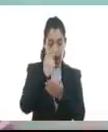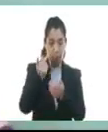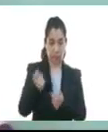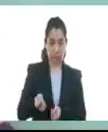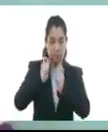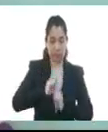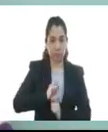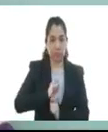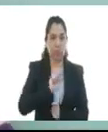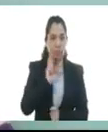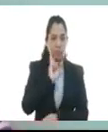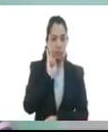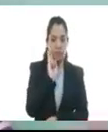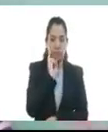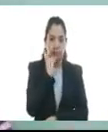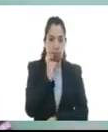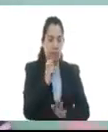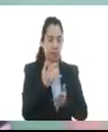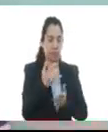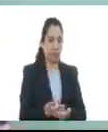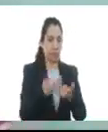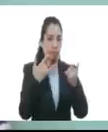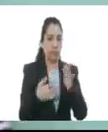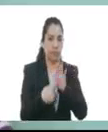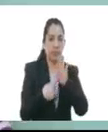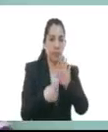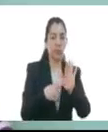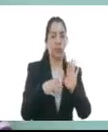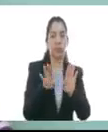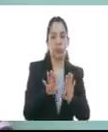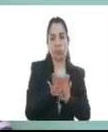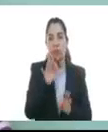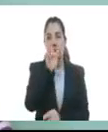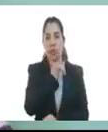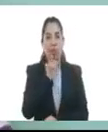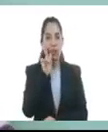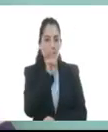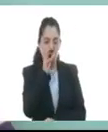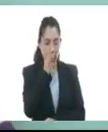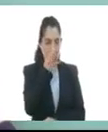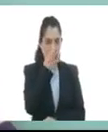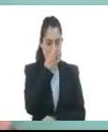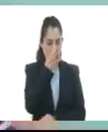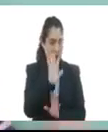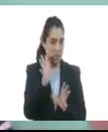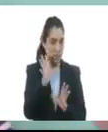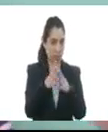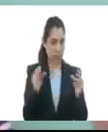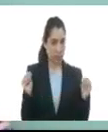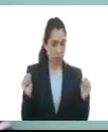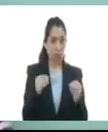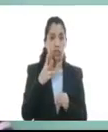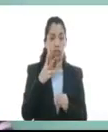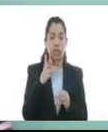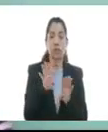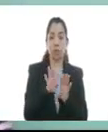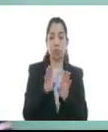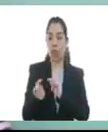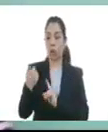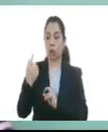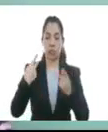historia, ¿no? Quizá desde el punto de vista romántico de la lengua a punto de desaparecer y de las personas que hacen estos esfuerzos